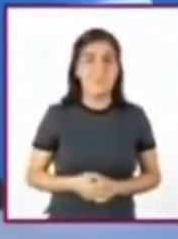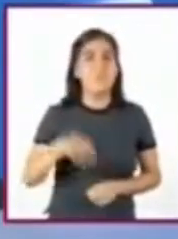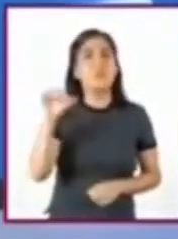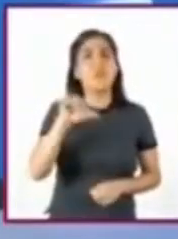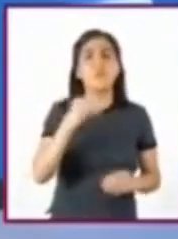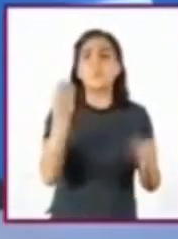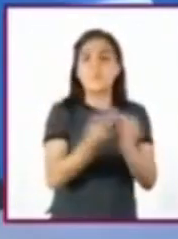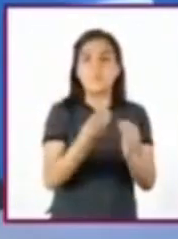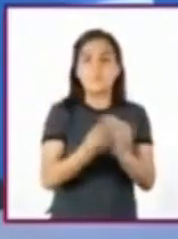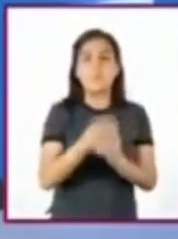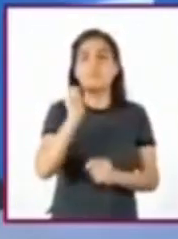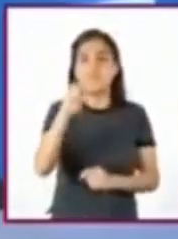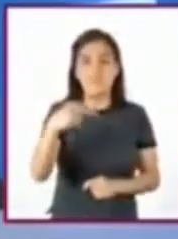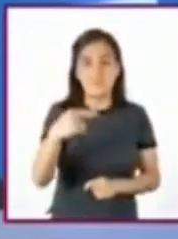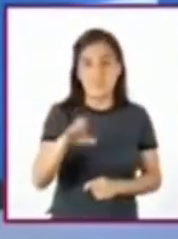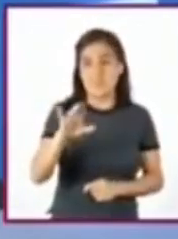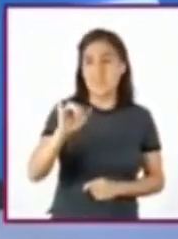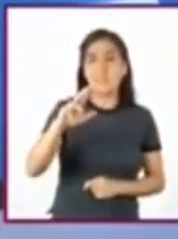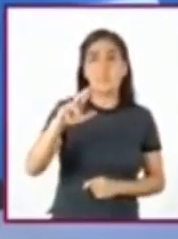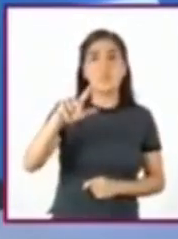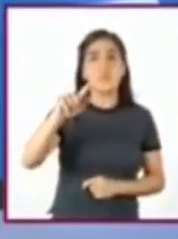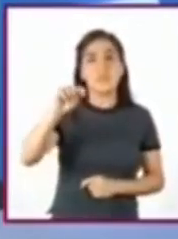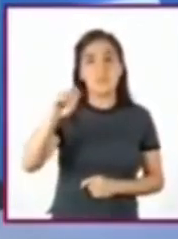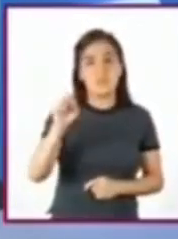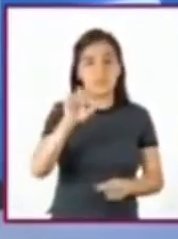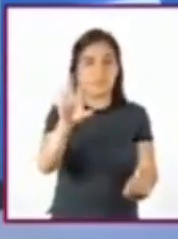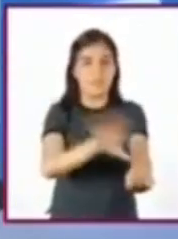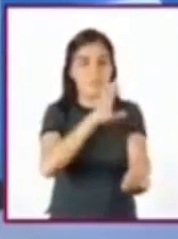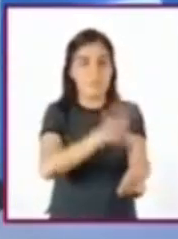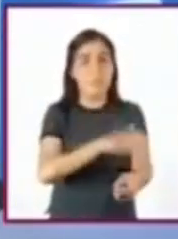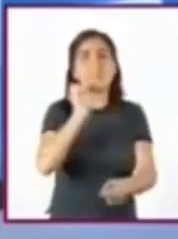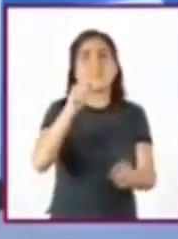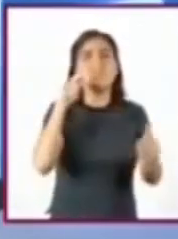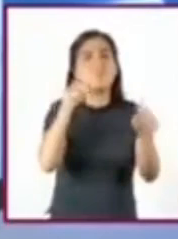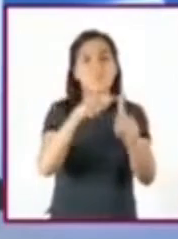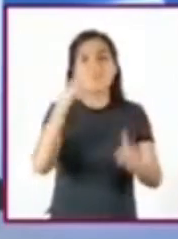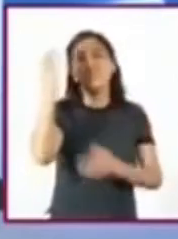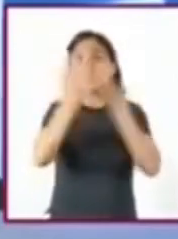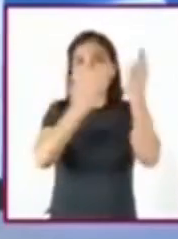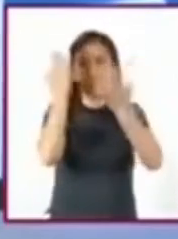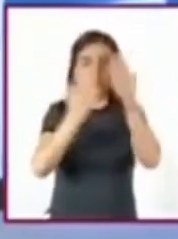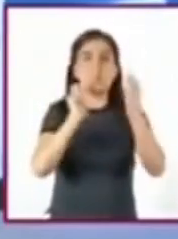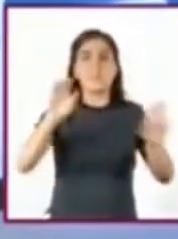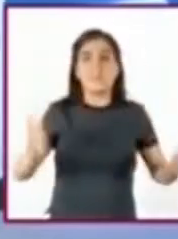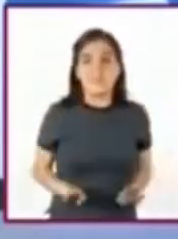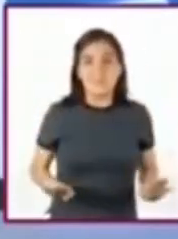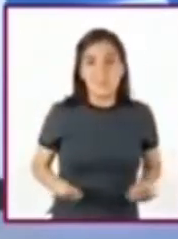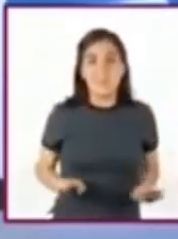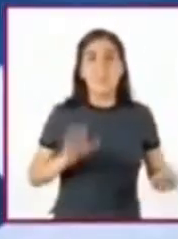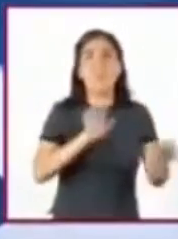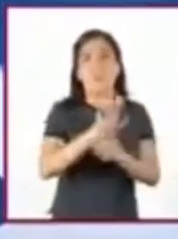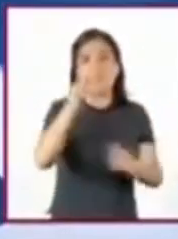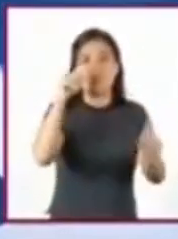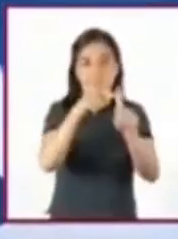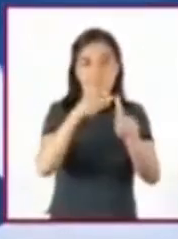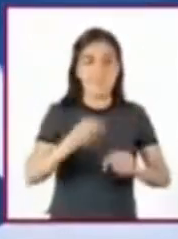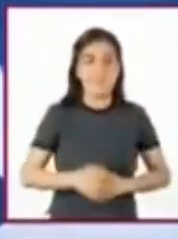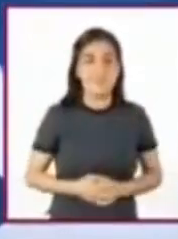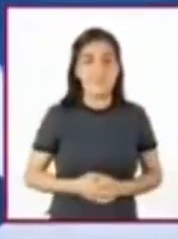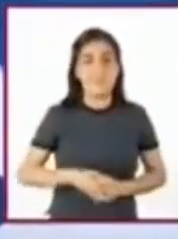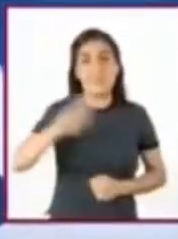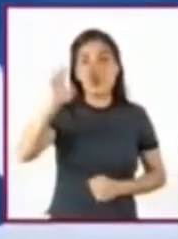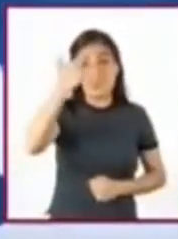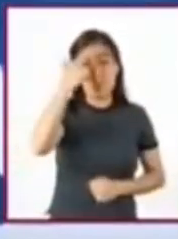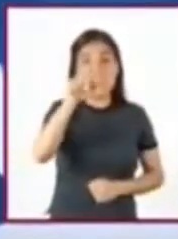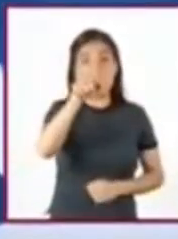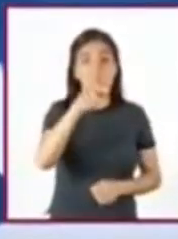llama Circuitos Eléctricos y nos enfocaremos a analizar sus características y las partes que lo componen. Recuerden tener